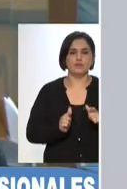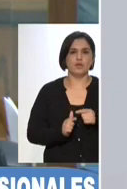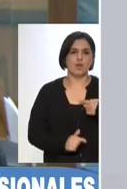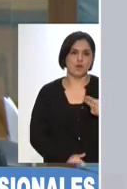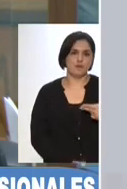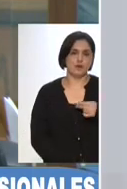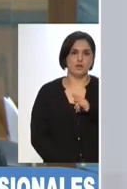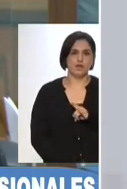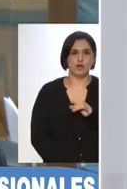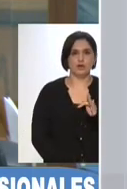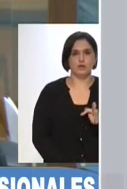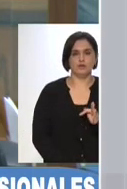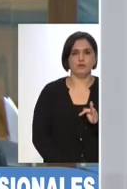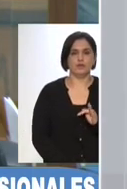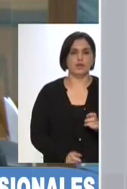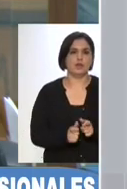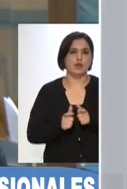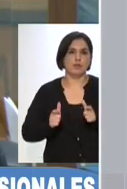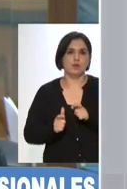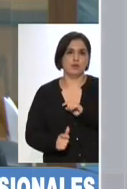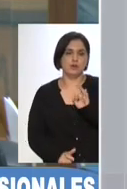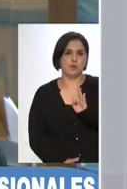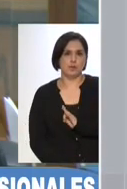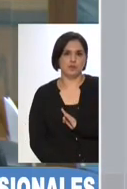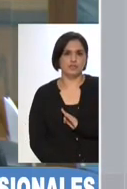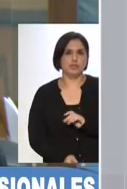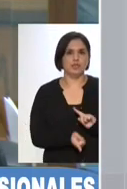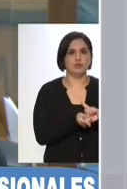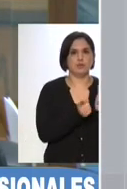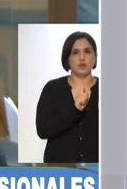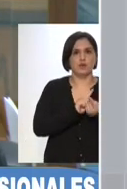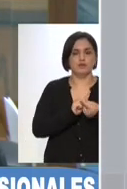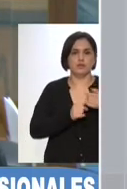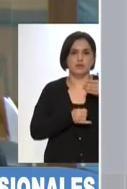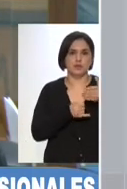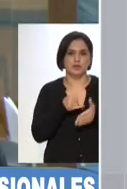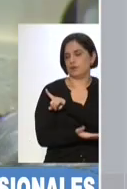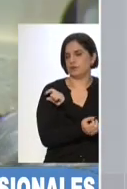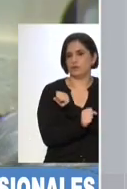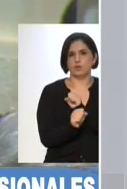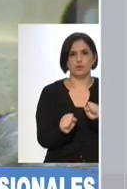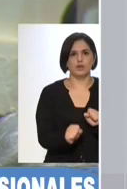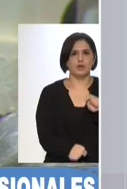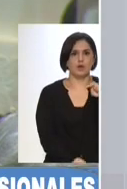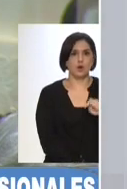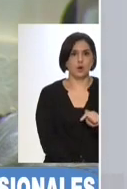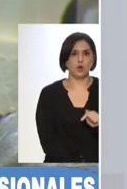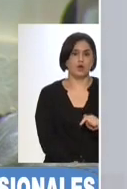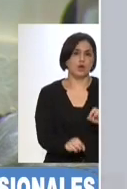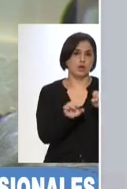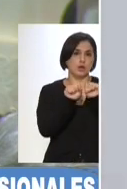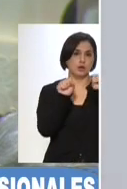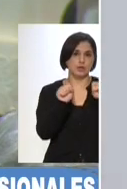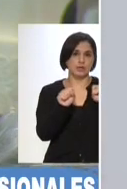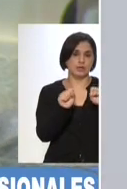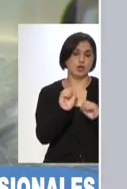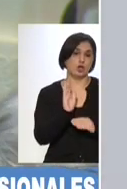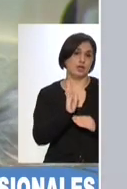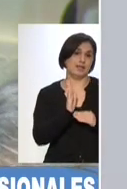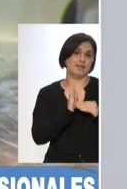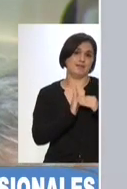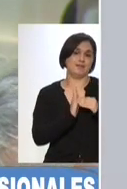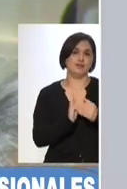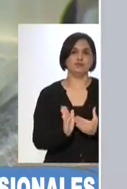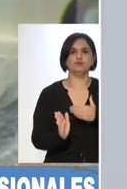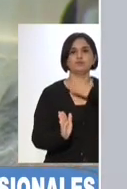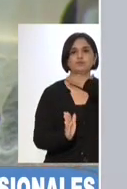encargarse de los temas que están muy presentes? Por supuesto, la ciudadanía la están sufriendo. Las deudas, los problemas con respecto al empleo, la